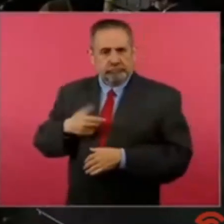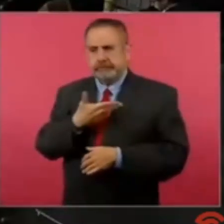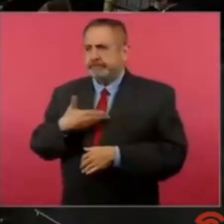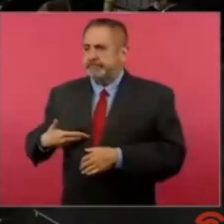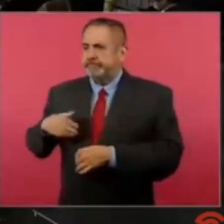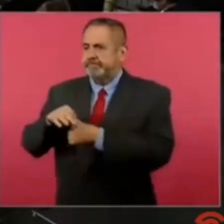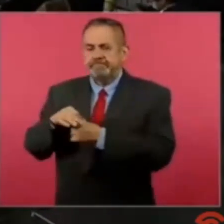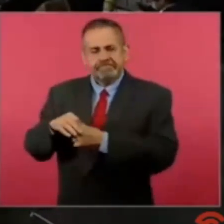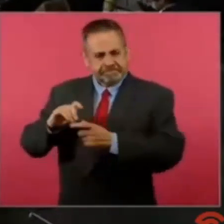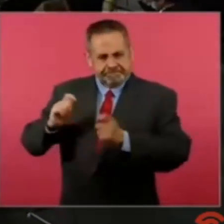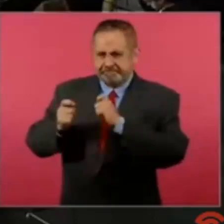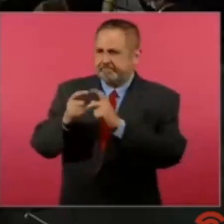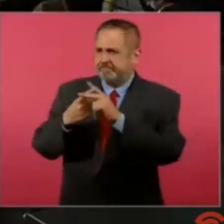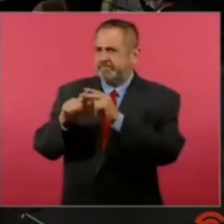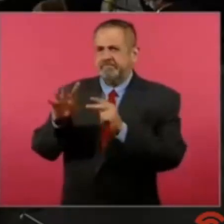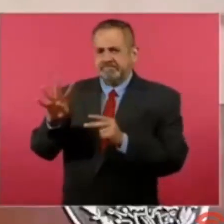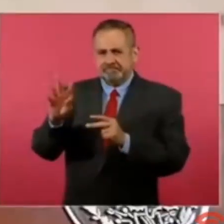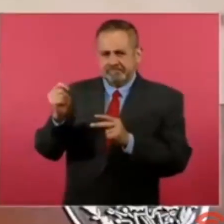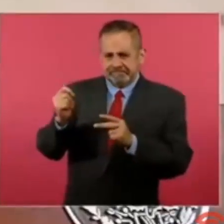y se inició la transformación,